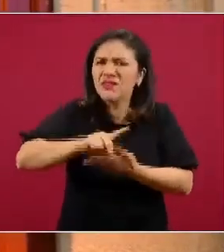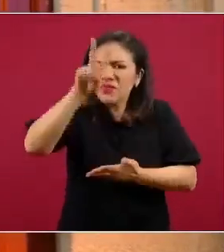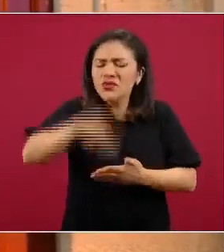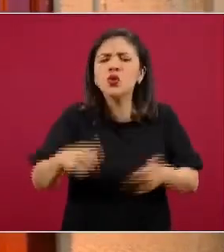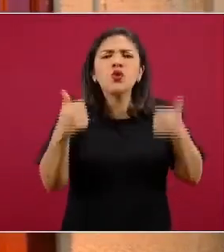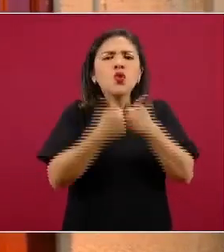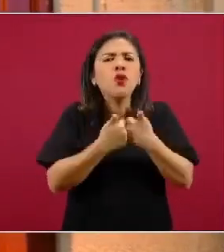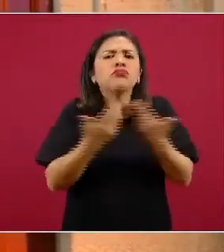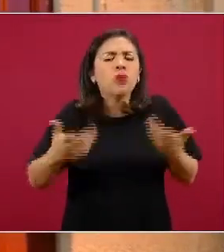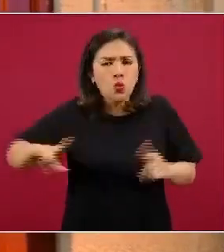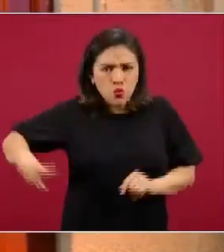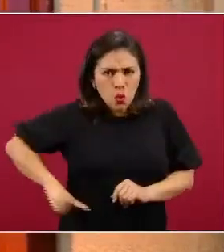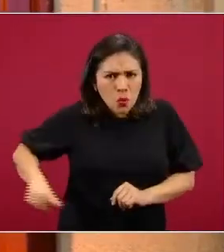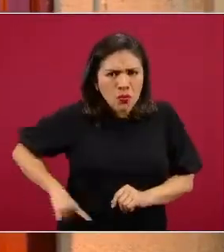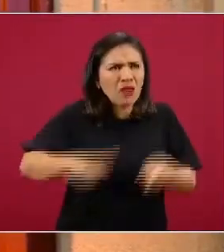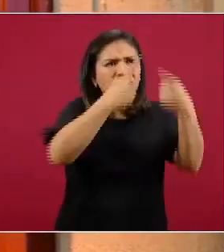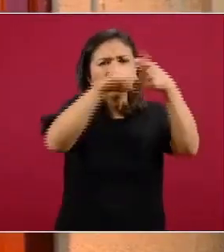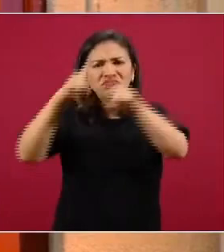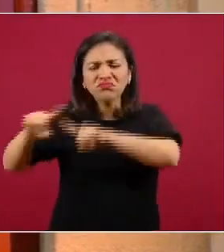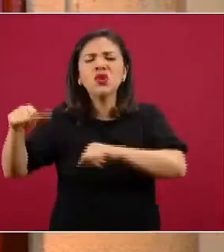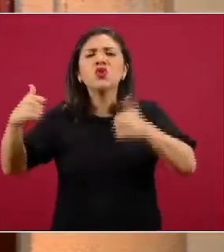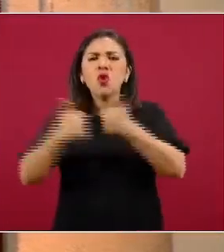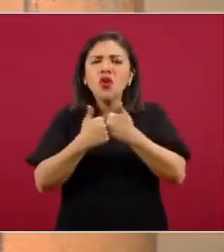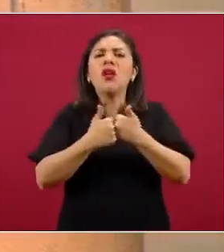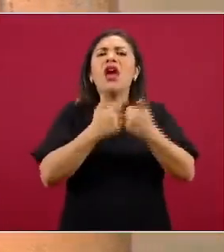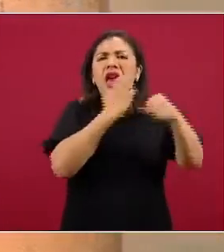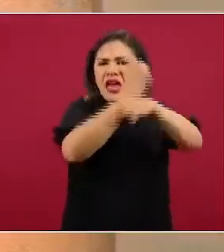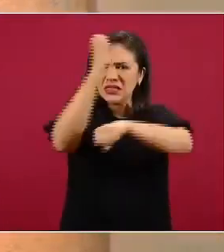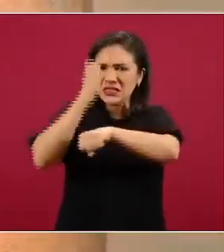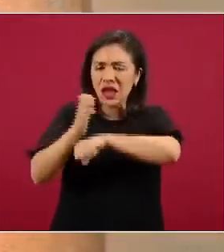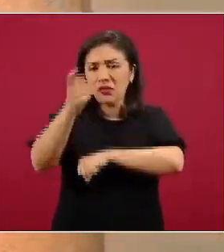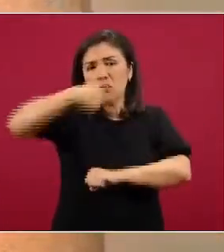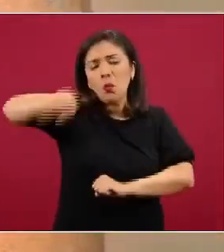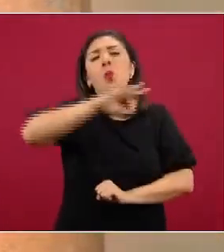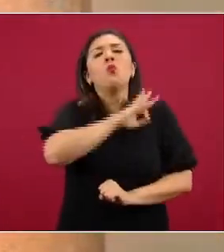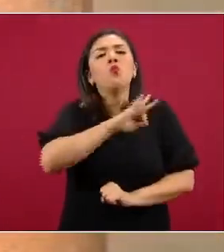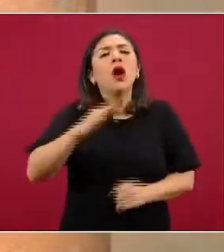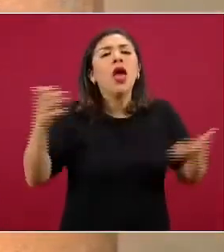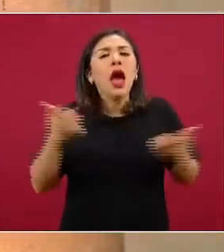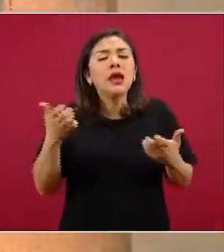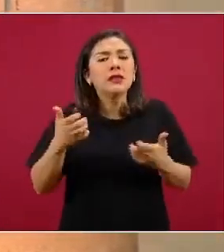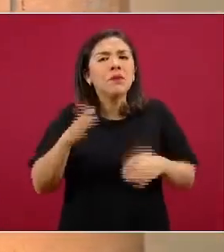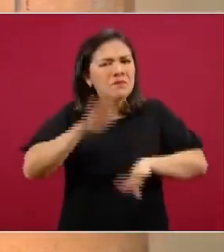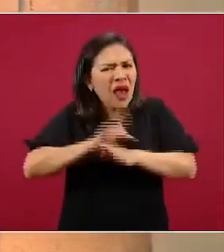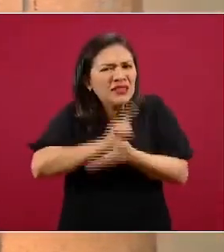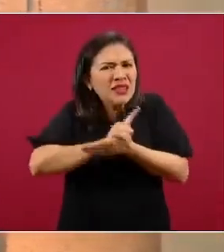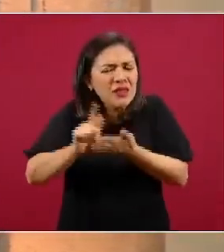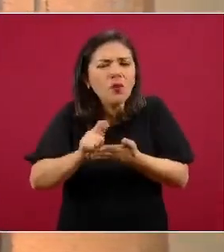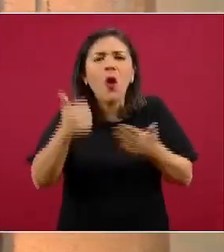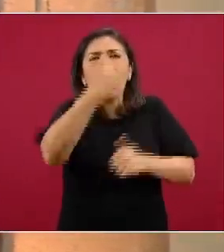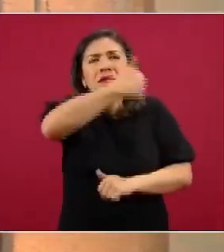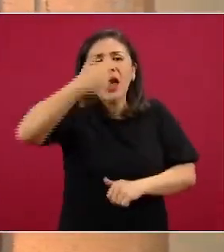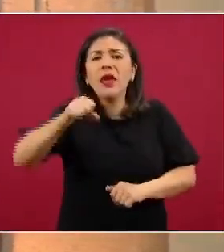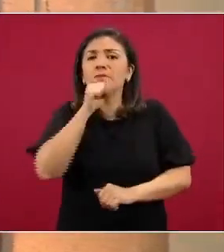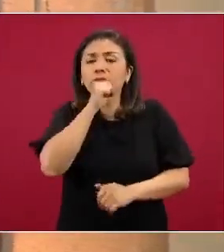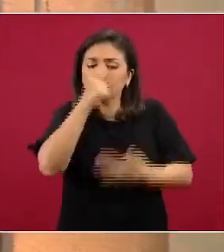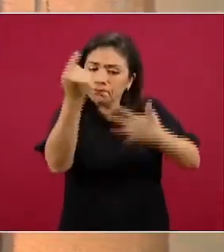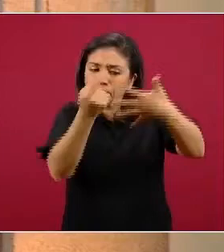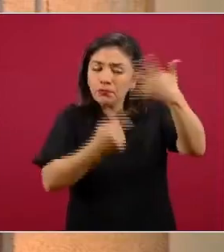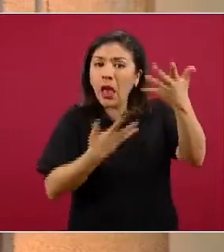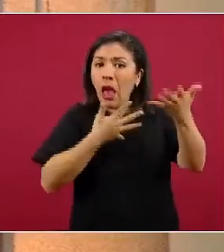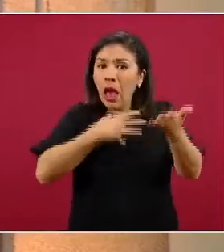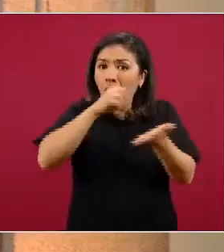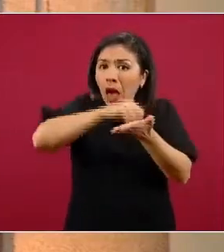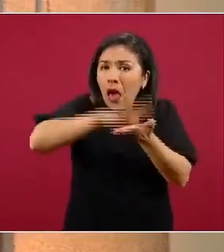con los gobiernos, con las entidades federativas, que nos permite de manera transparente, con cada uno de los indicadores,